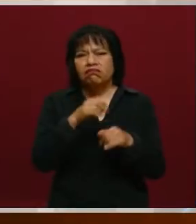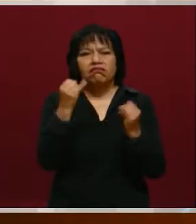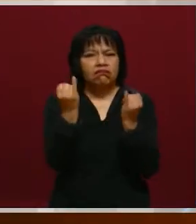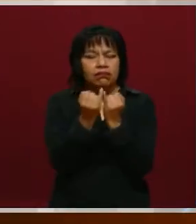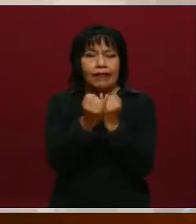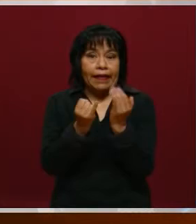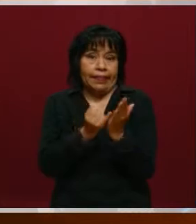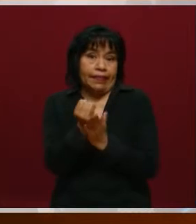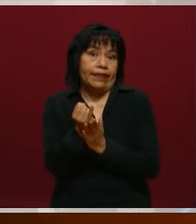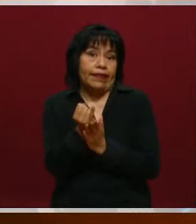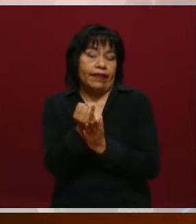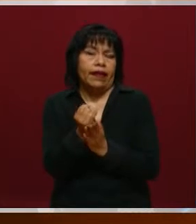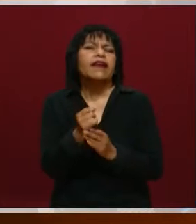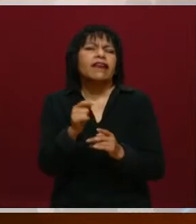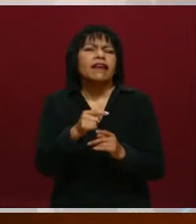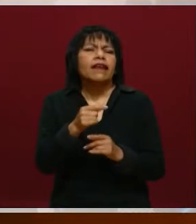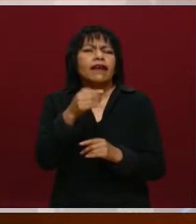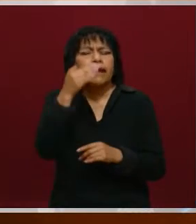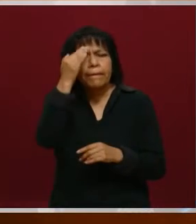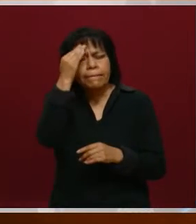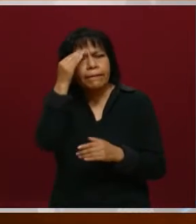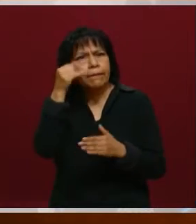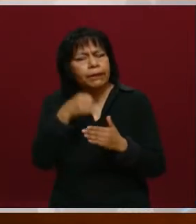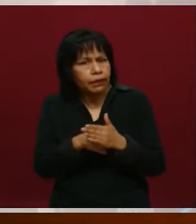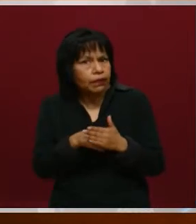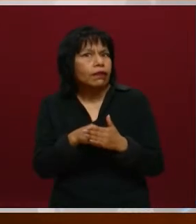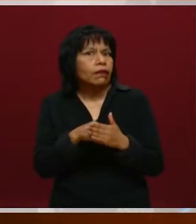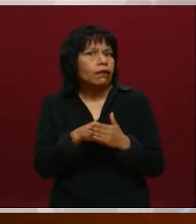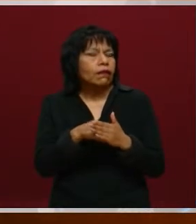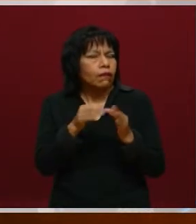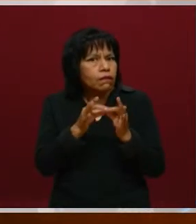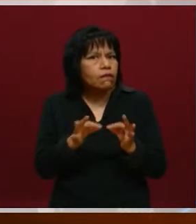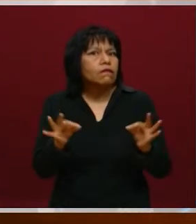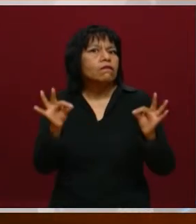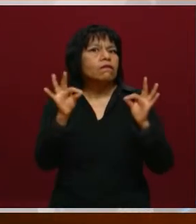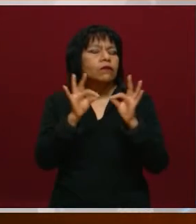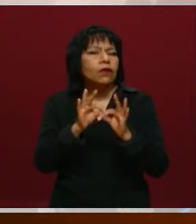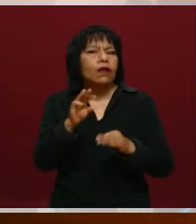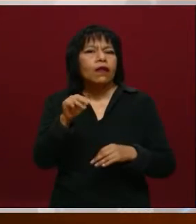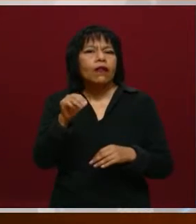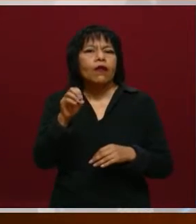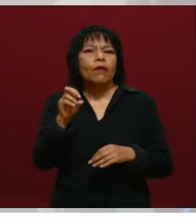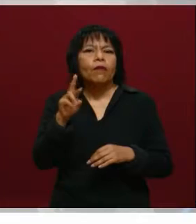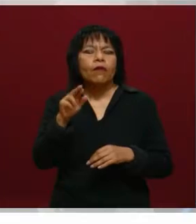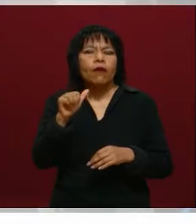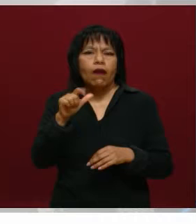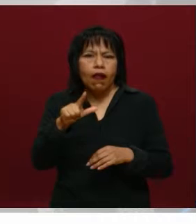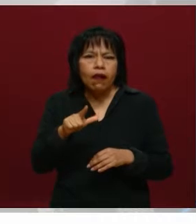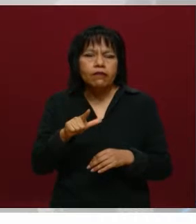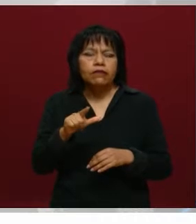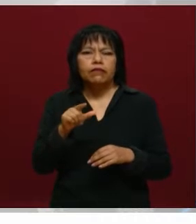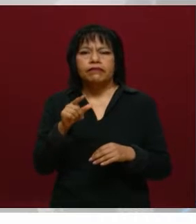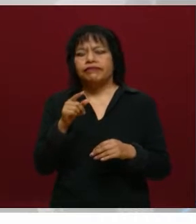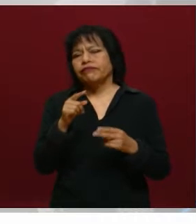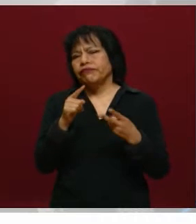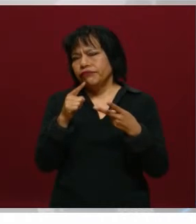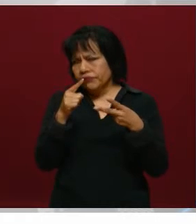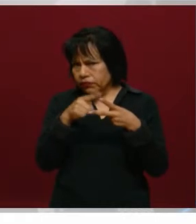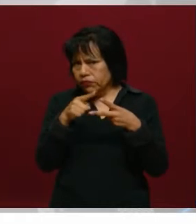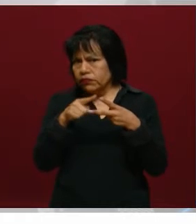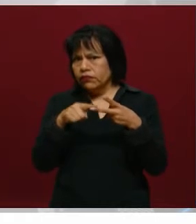poner en juego la moral y la ética bueno por eso estamos celebrando